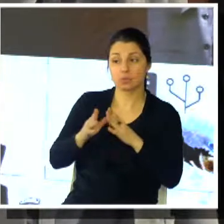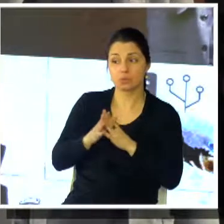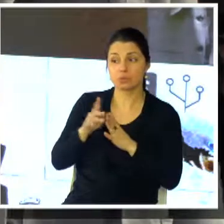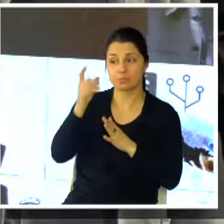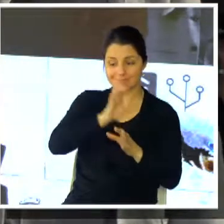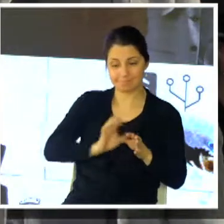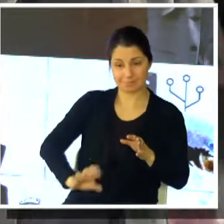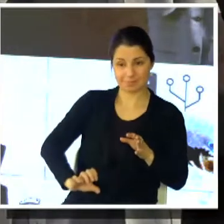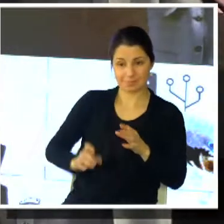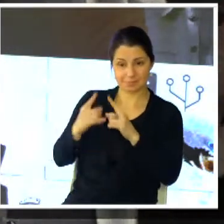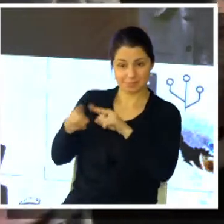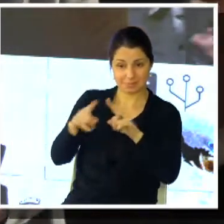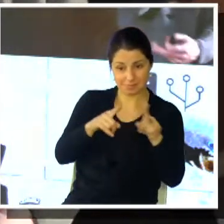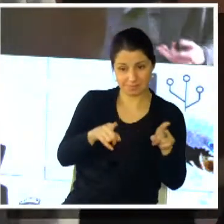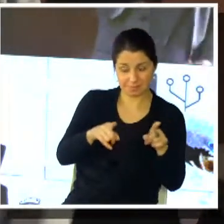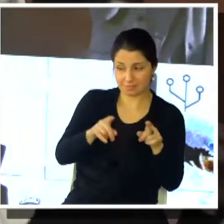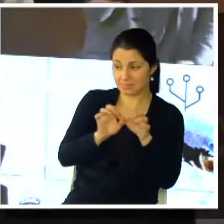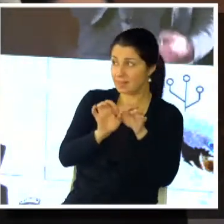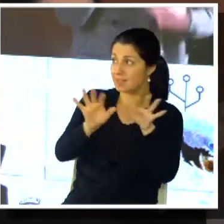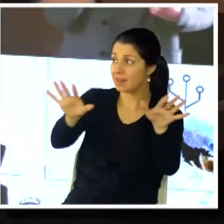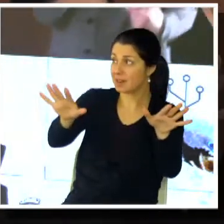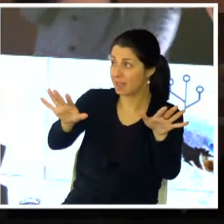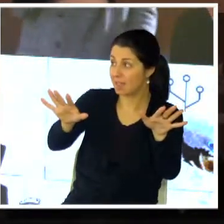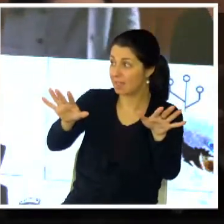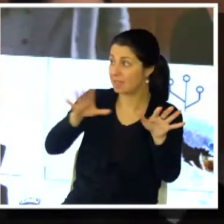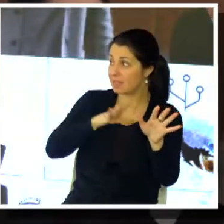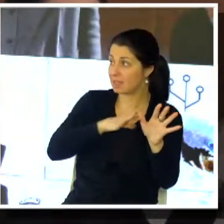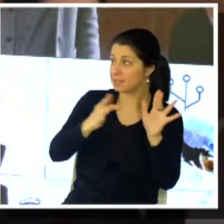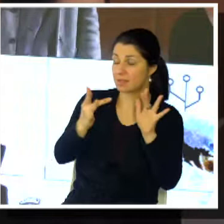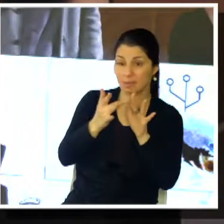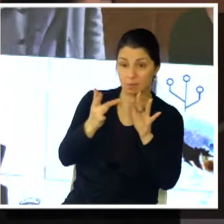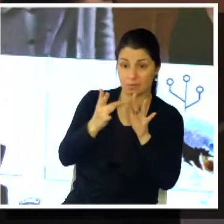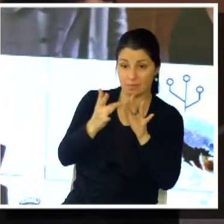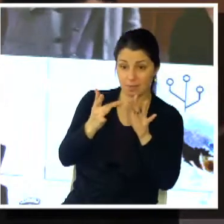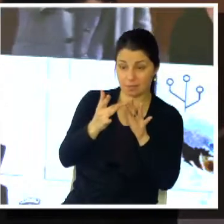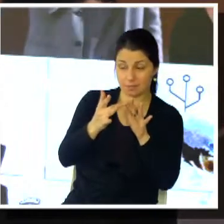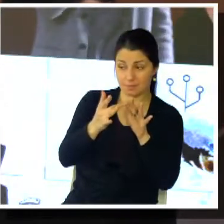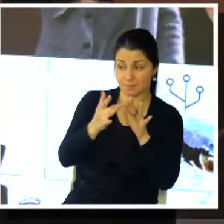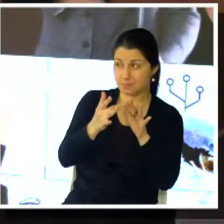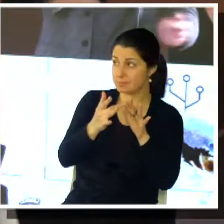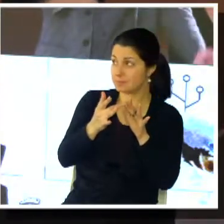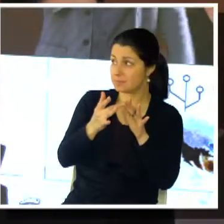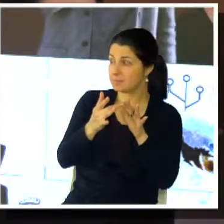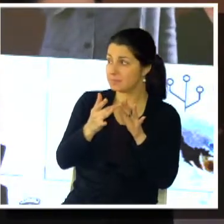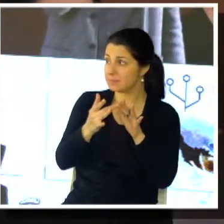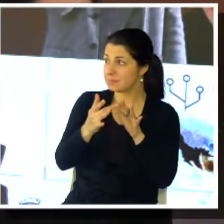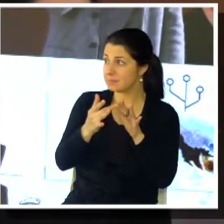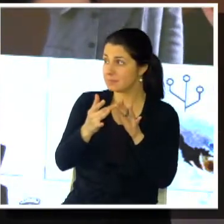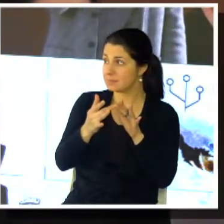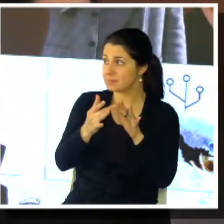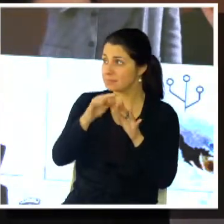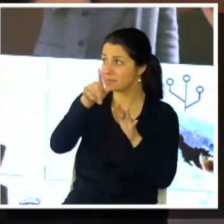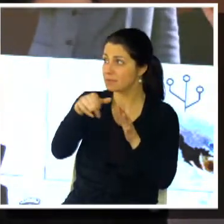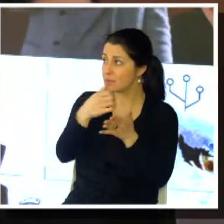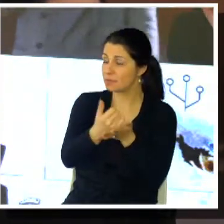características de la red la cual les da conectividad, ¿verdad? Hay que tomar en cuenta, bueno, dónde se encuentran por un